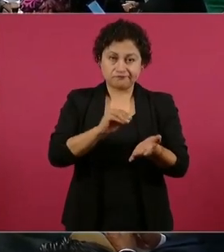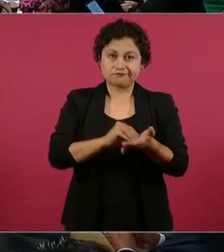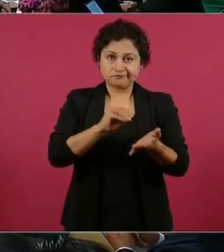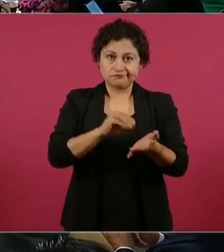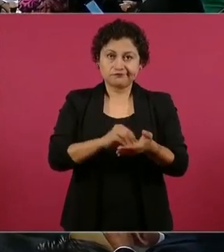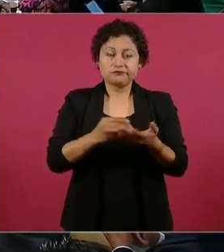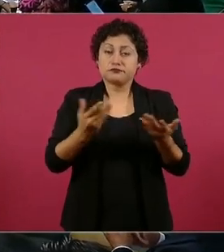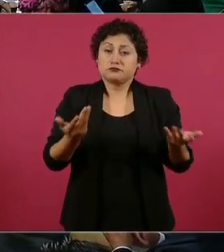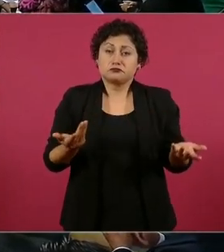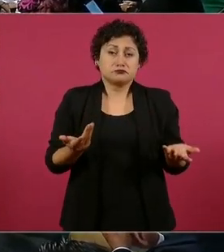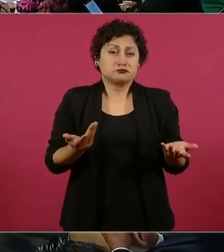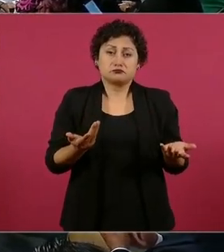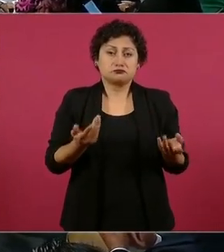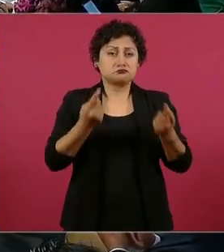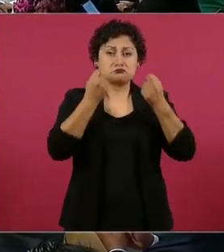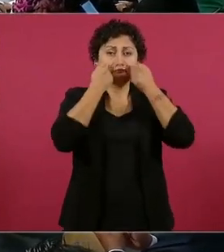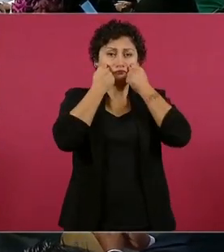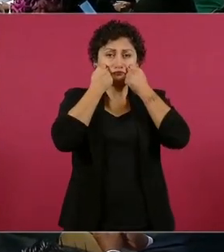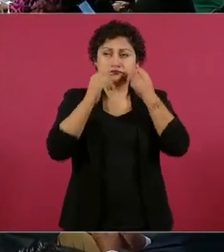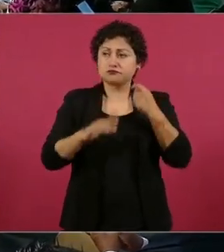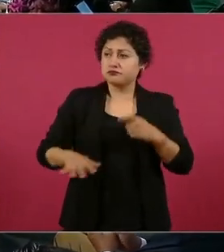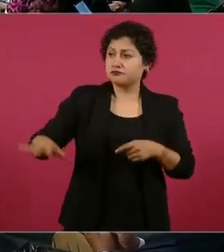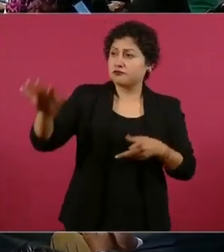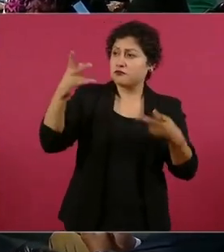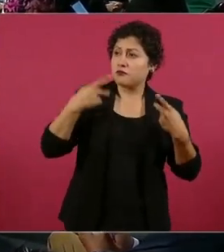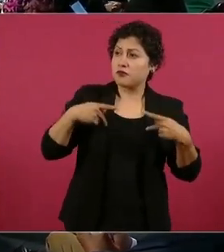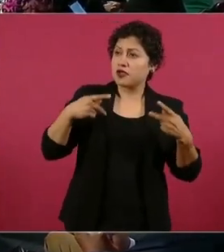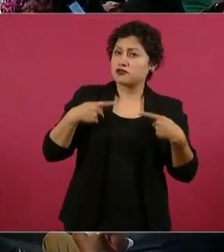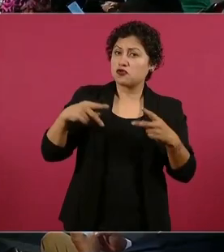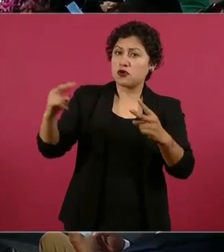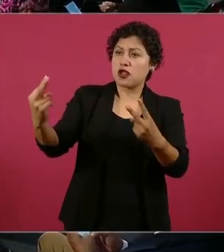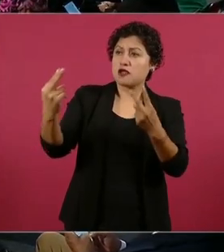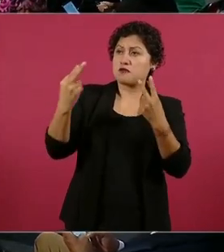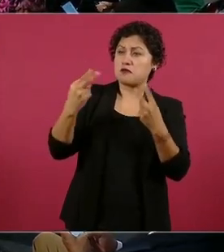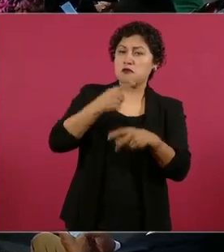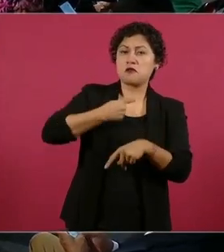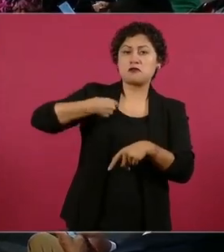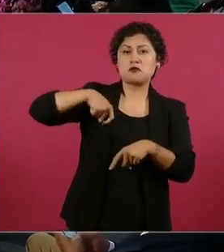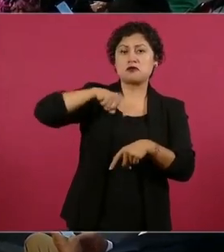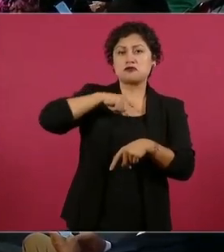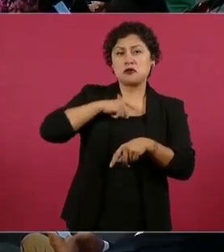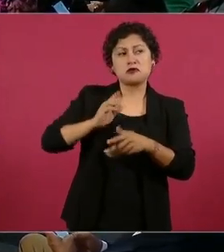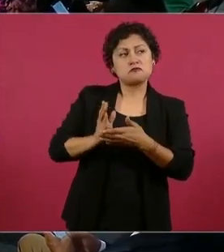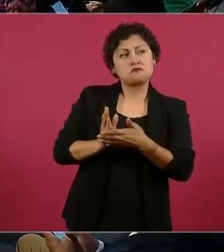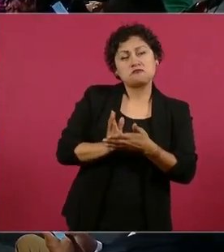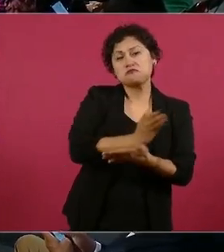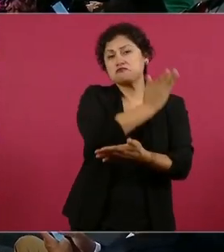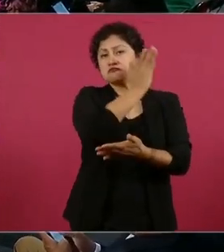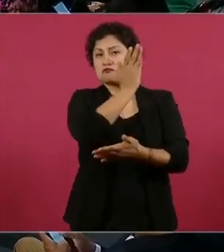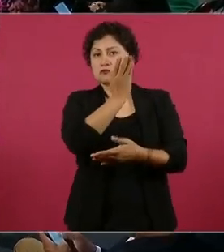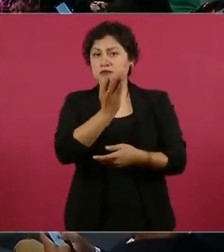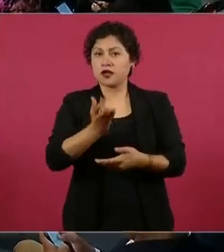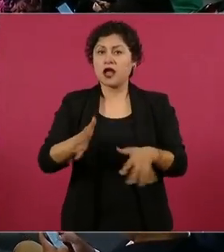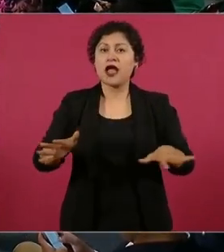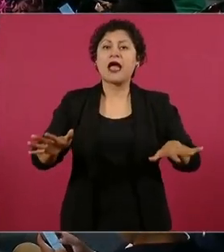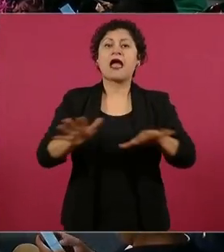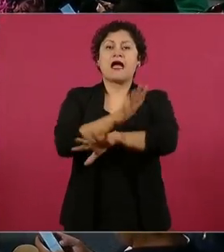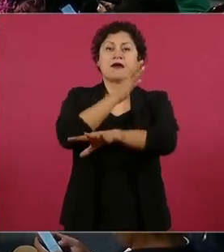nos reconoce eso, que además sabe que es una